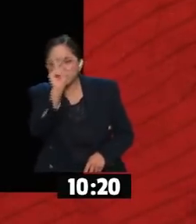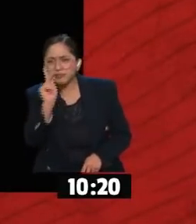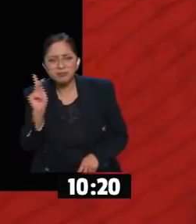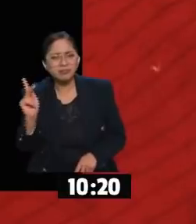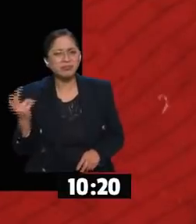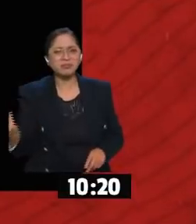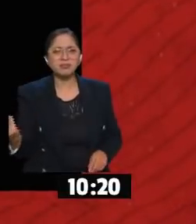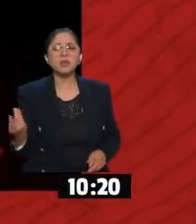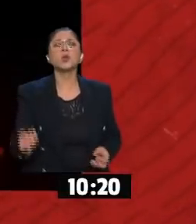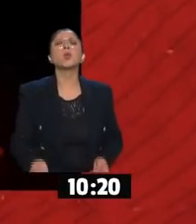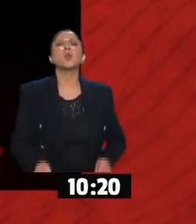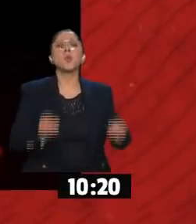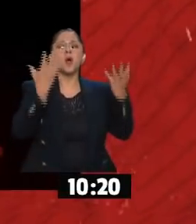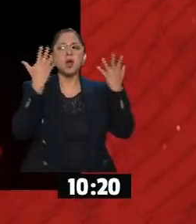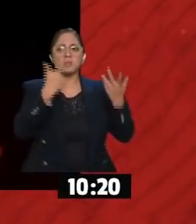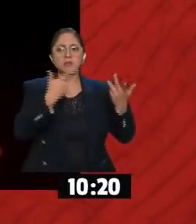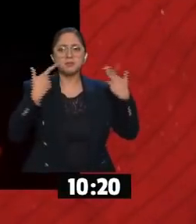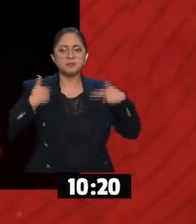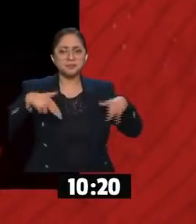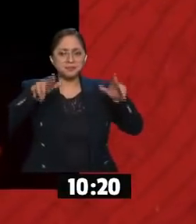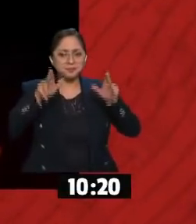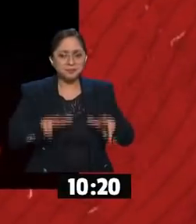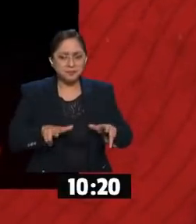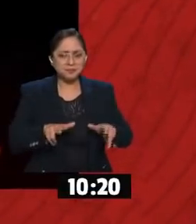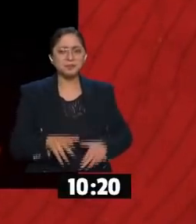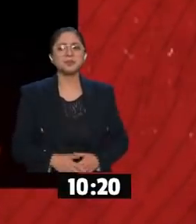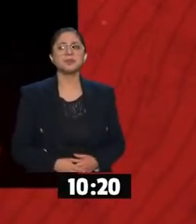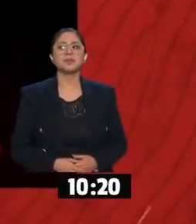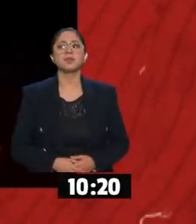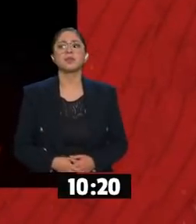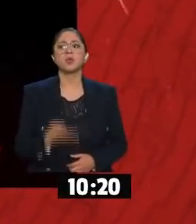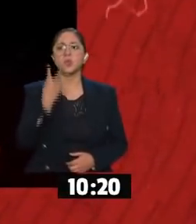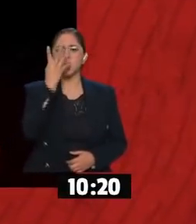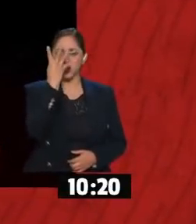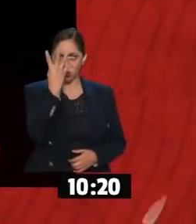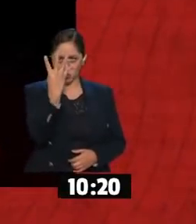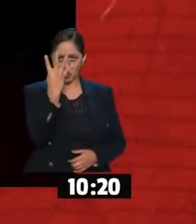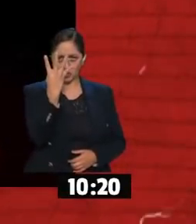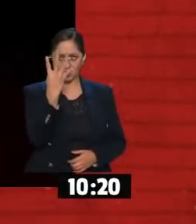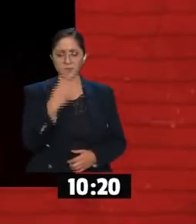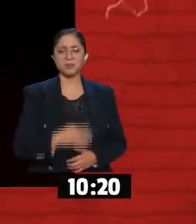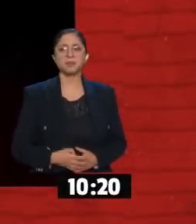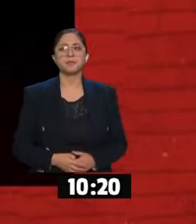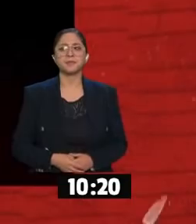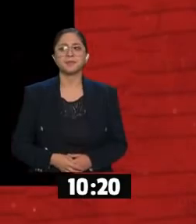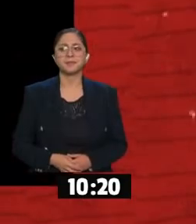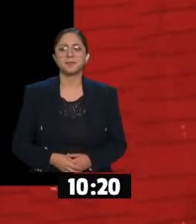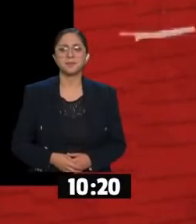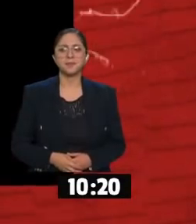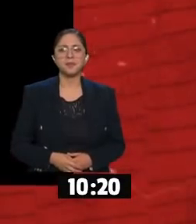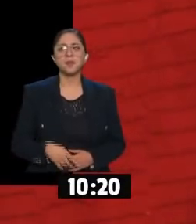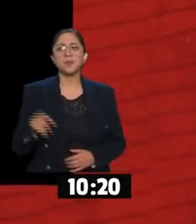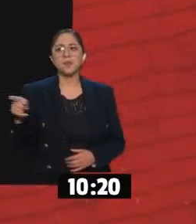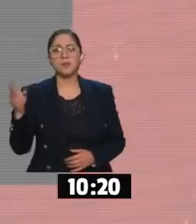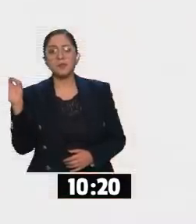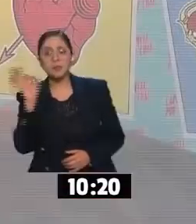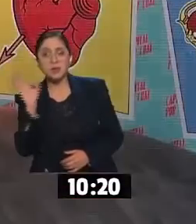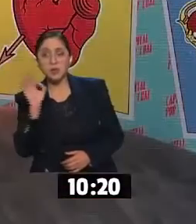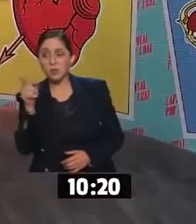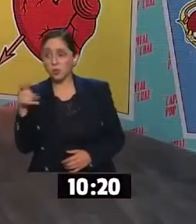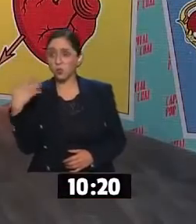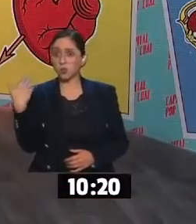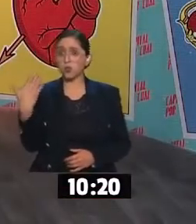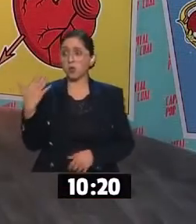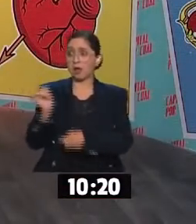el ¿Cuántos personajes? Te Pues hay avientas. como 4. 4 personajes. Ahora, Y claro, una como- de dos, o es una gran actriz o no